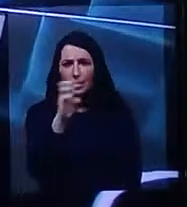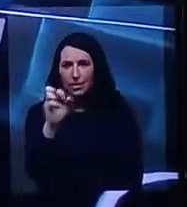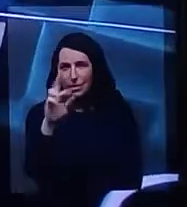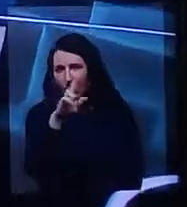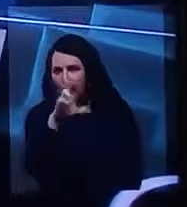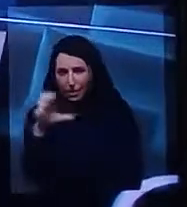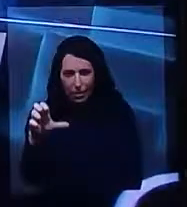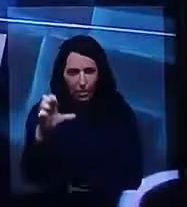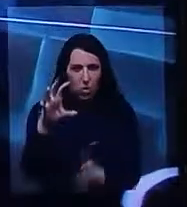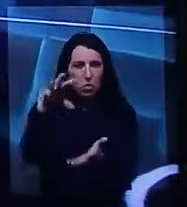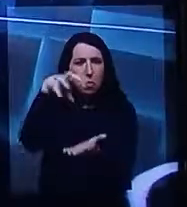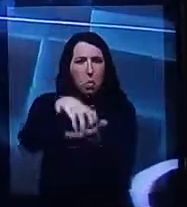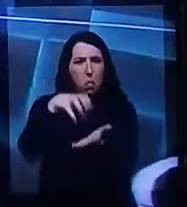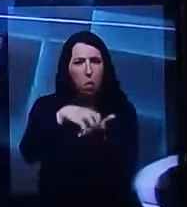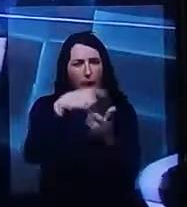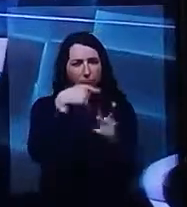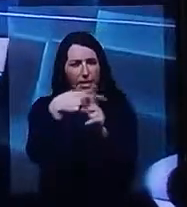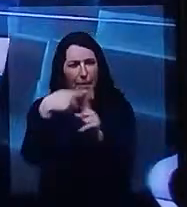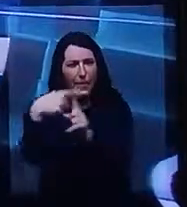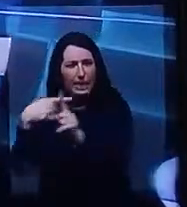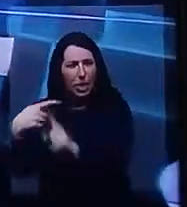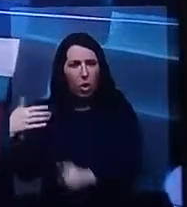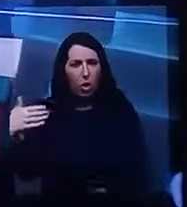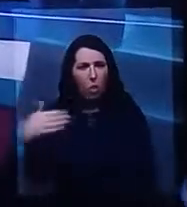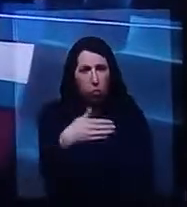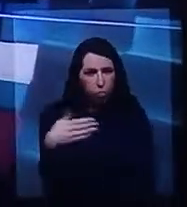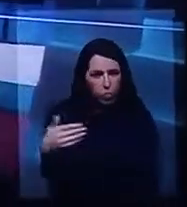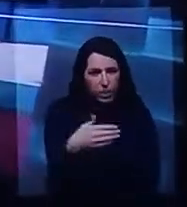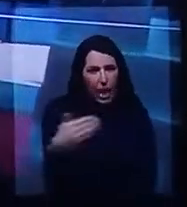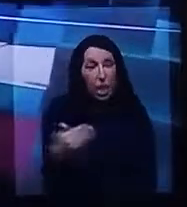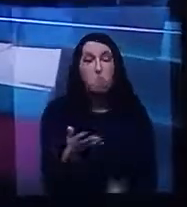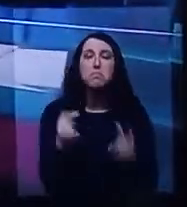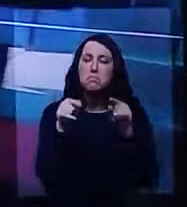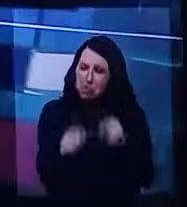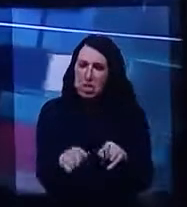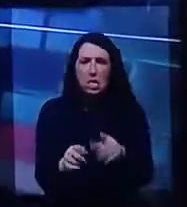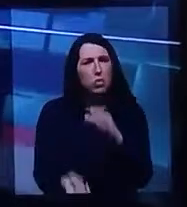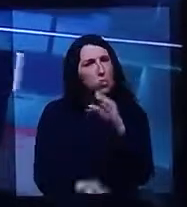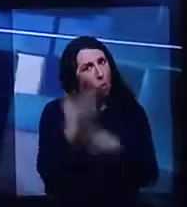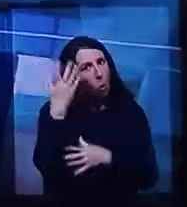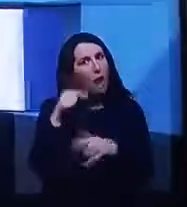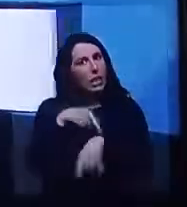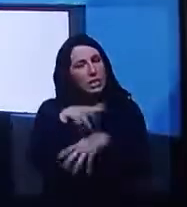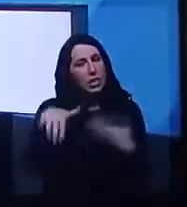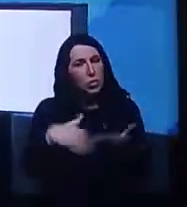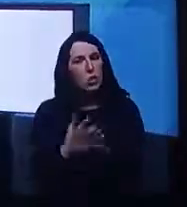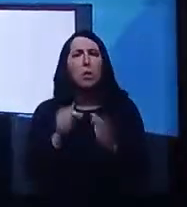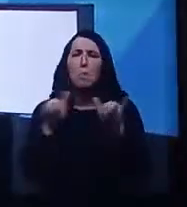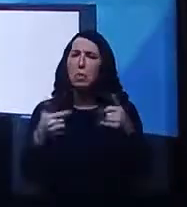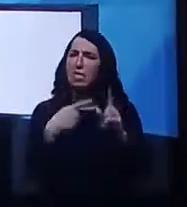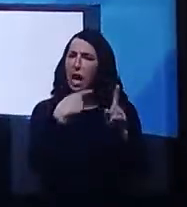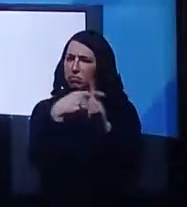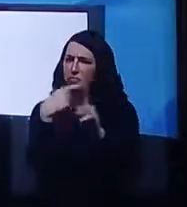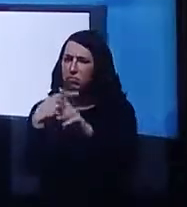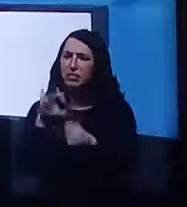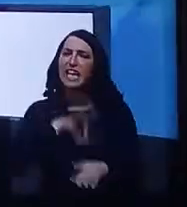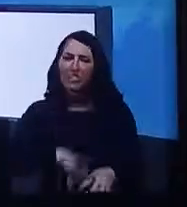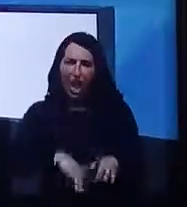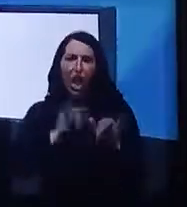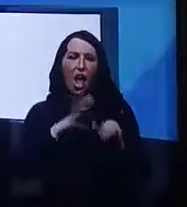que es bastante novedoso porque sí se ha hecho mucho teatro en el cementerio central, pero en el del buceo la verdad que es poco común. El